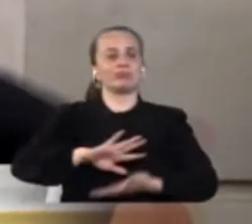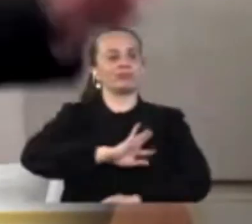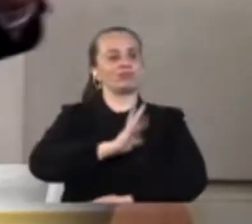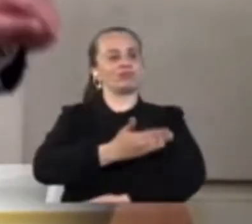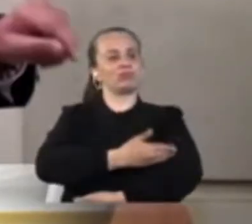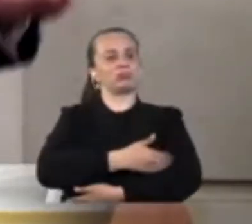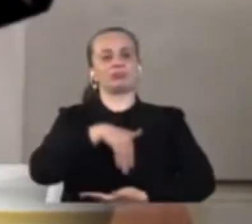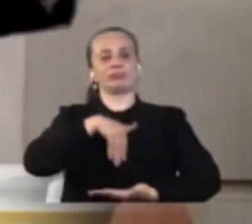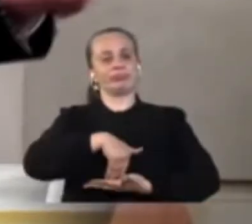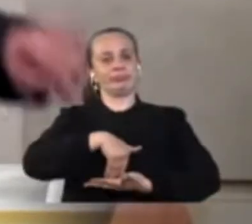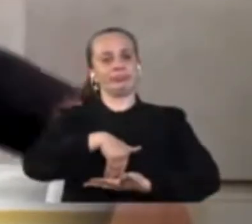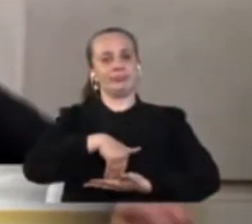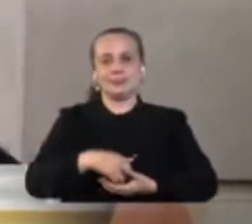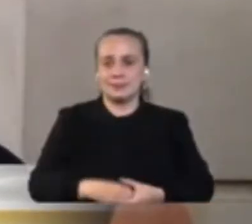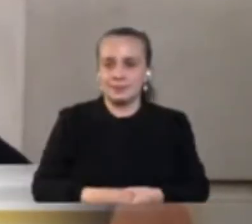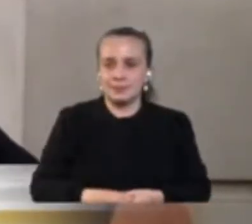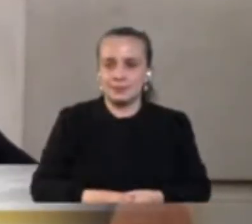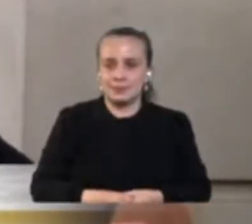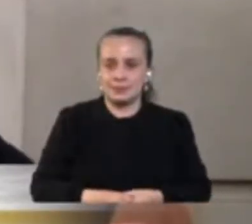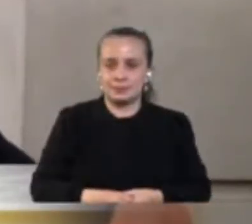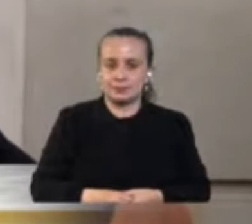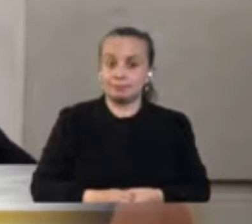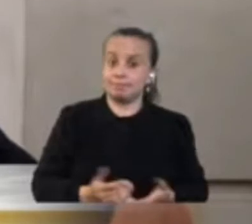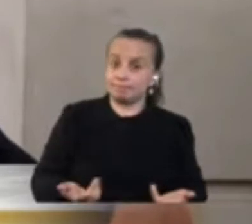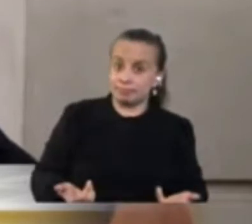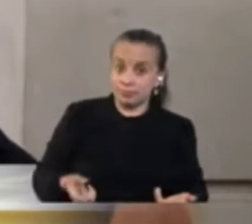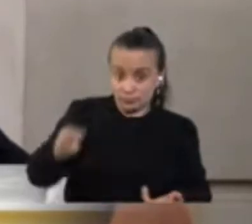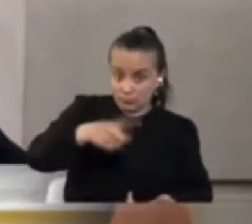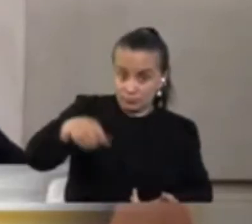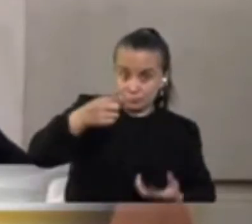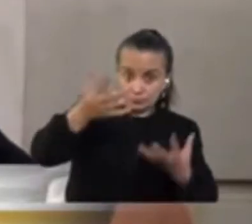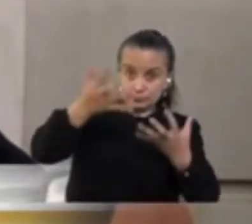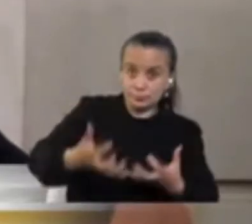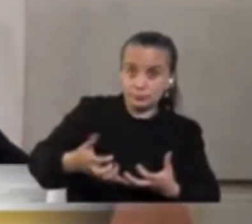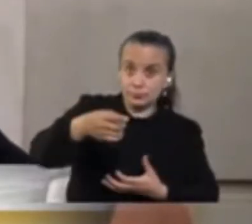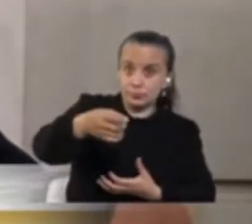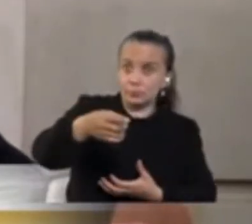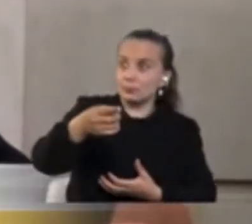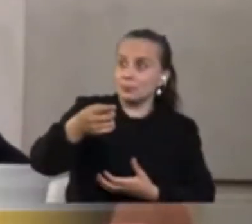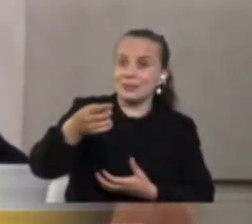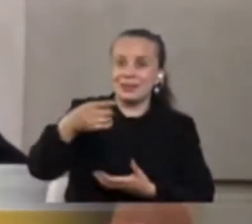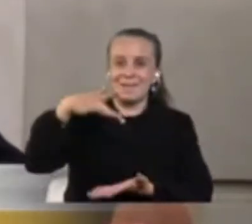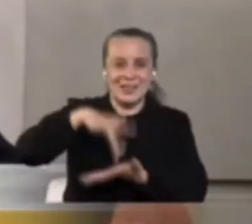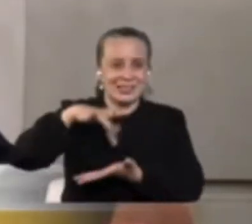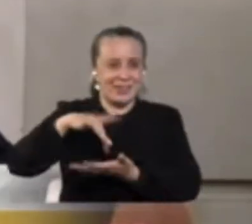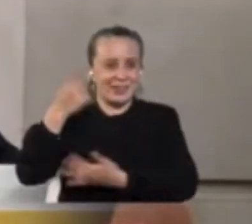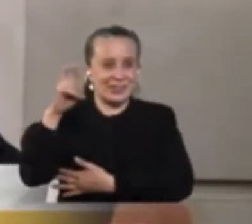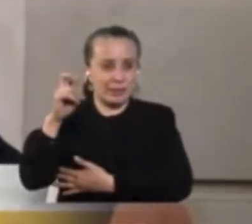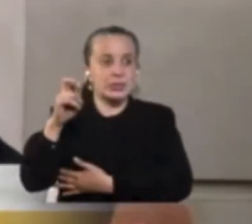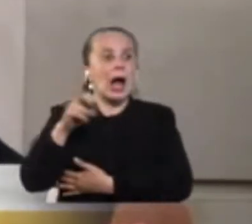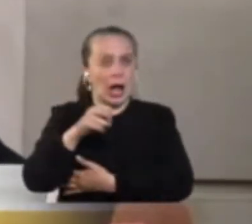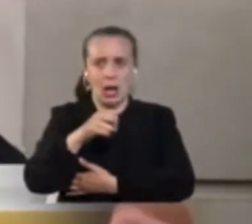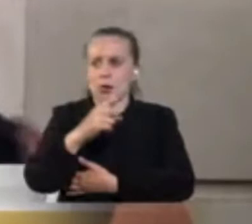Si ustedes quisieran disminuir el déficit fiscal, el ministro de Hacienda en este momento nos estaría